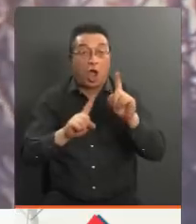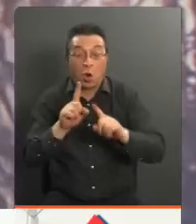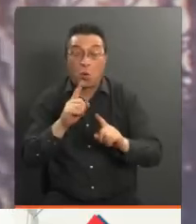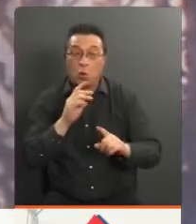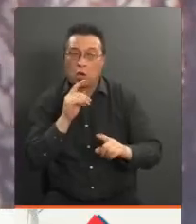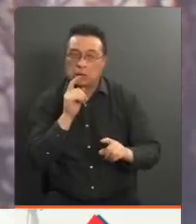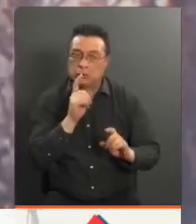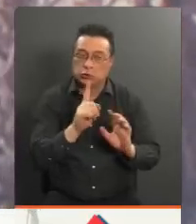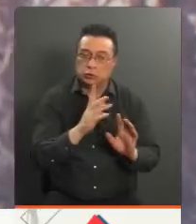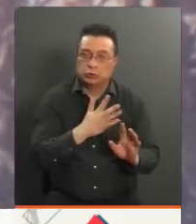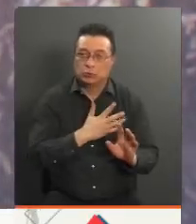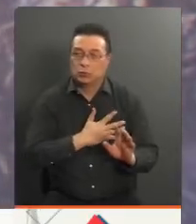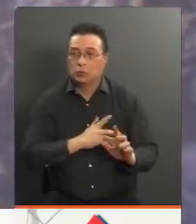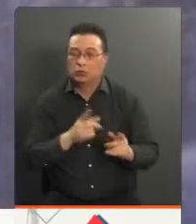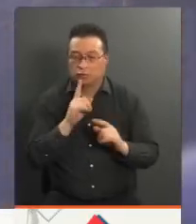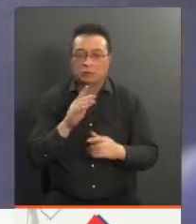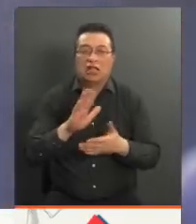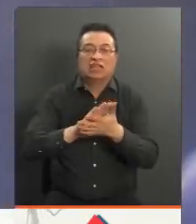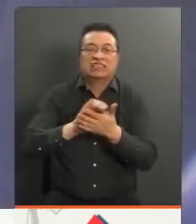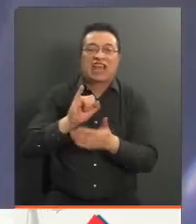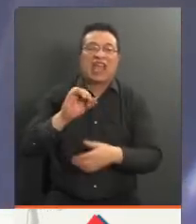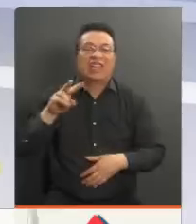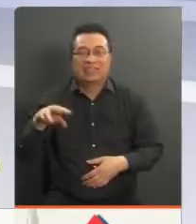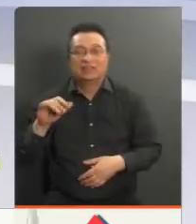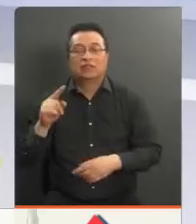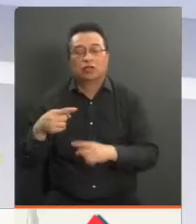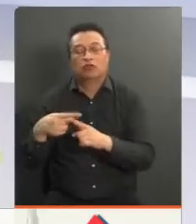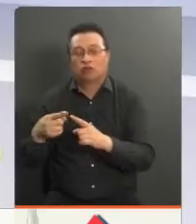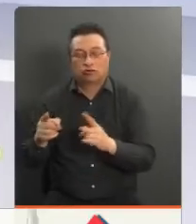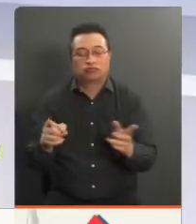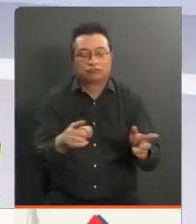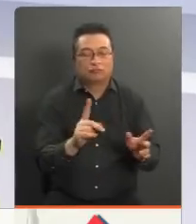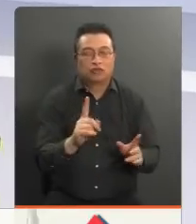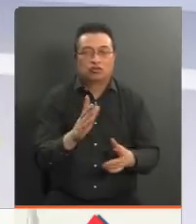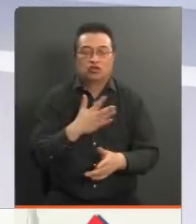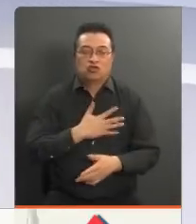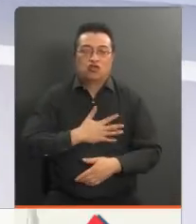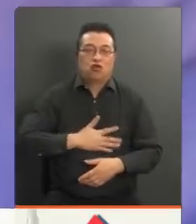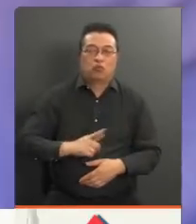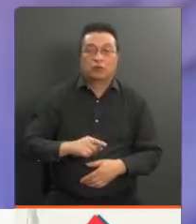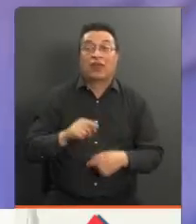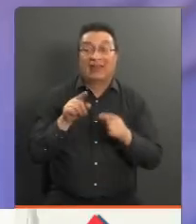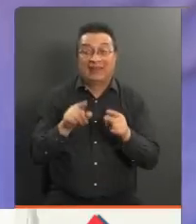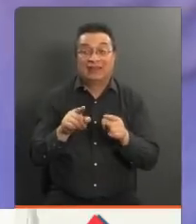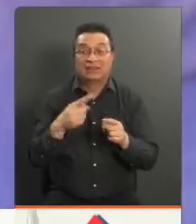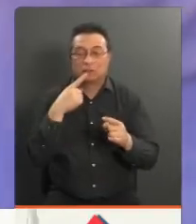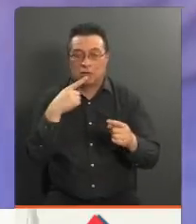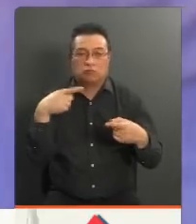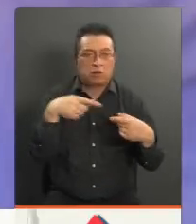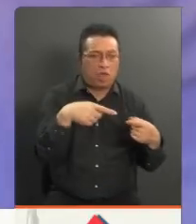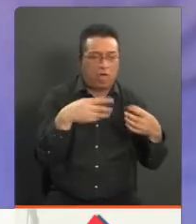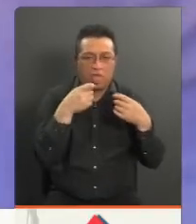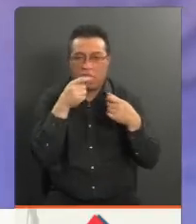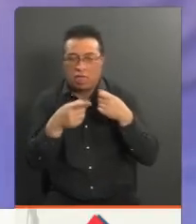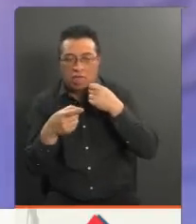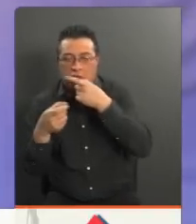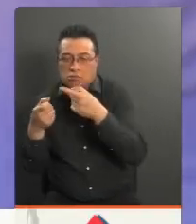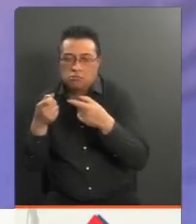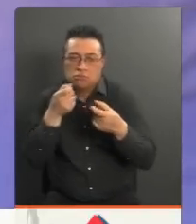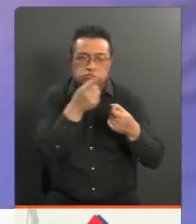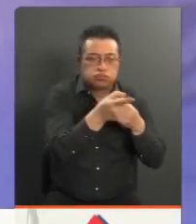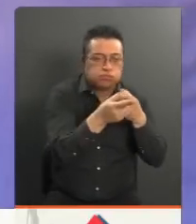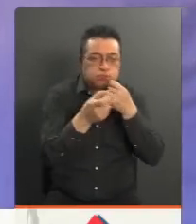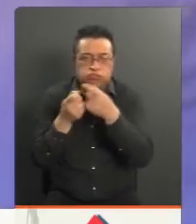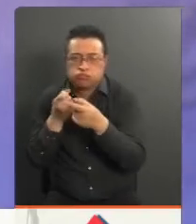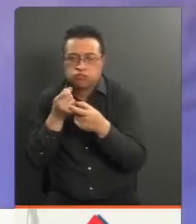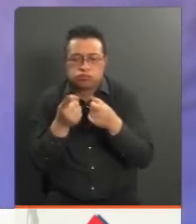nota, por ejemplo, Fachaín y los convencionales del pueblo. Claro, por eso esto ha sido un cruce de declaraciones y de acusaciones de